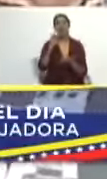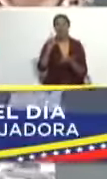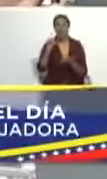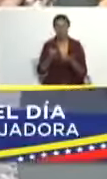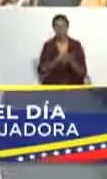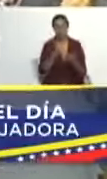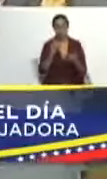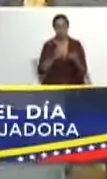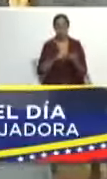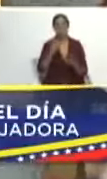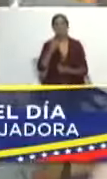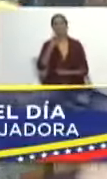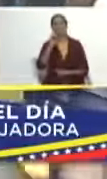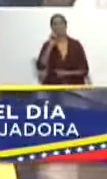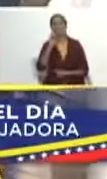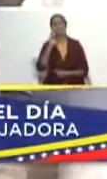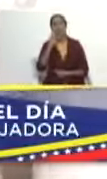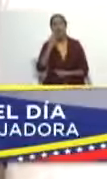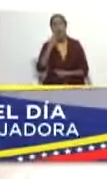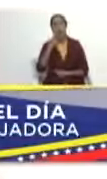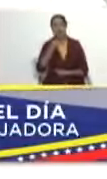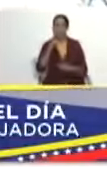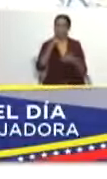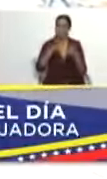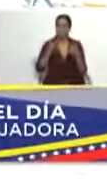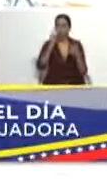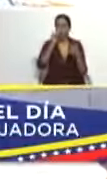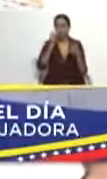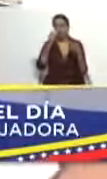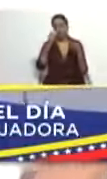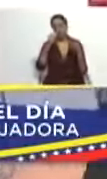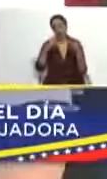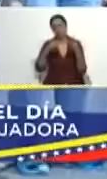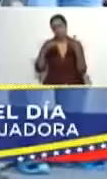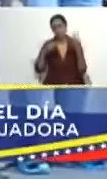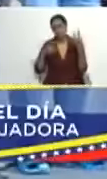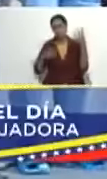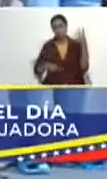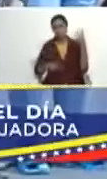Álvarez, Carlos López, Rafael Chacón,